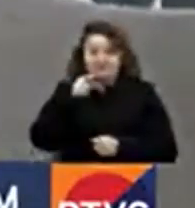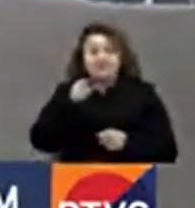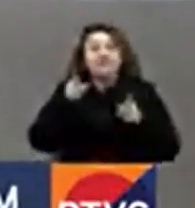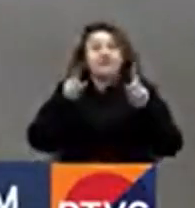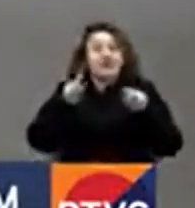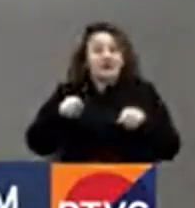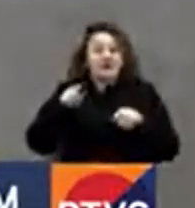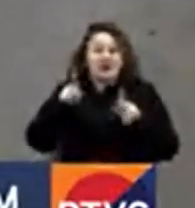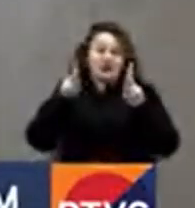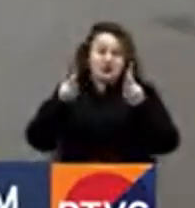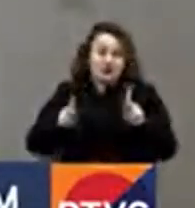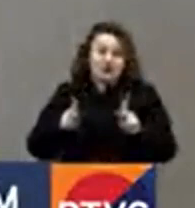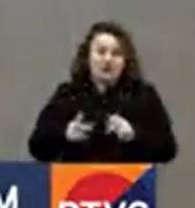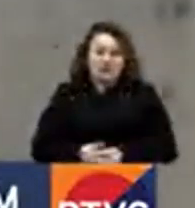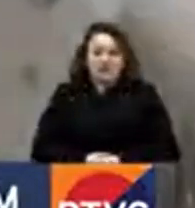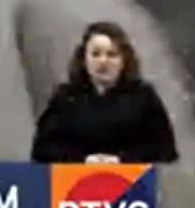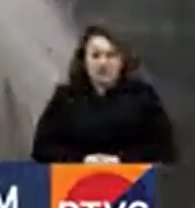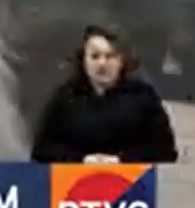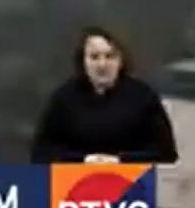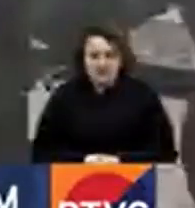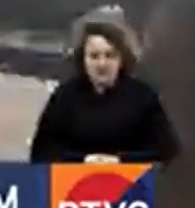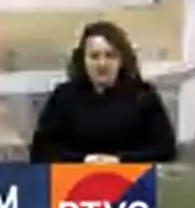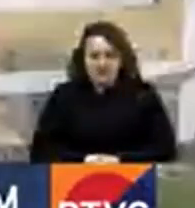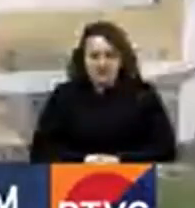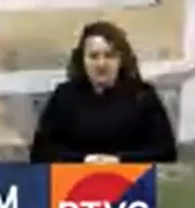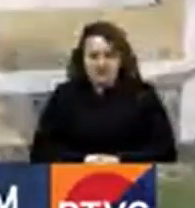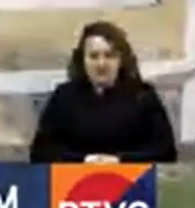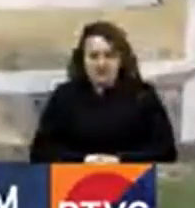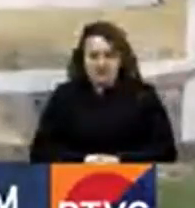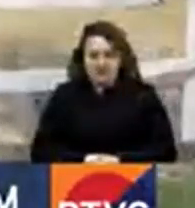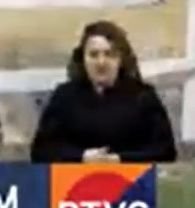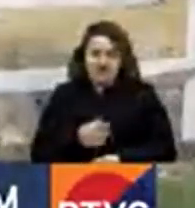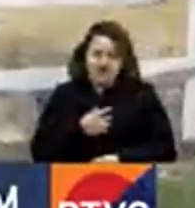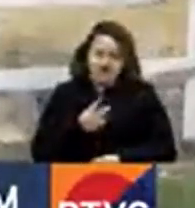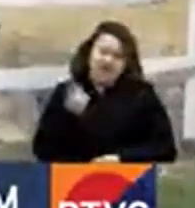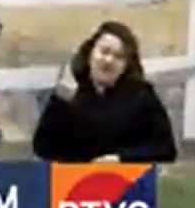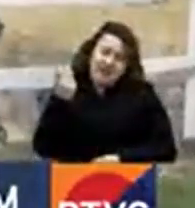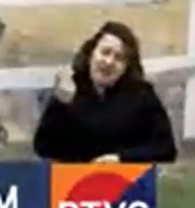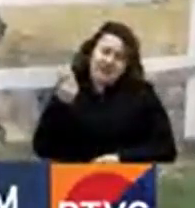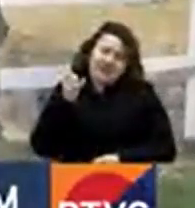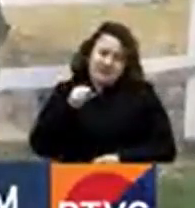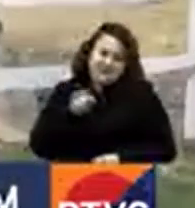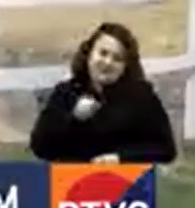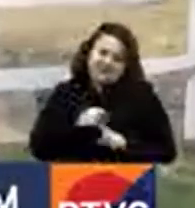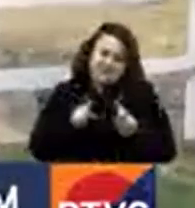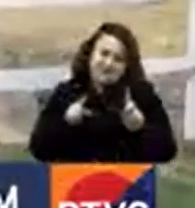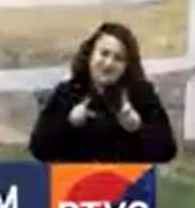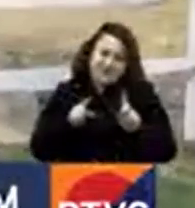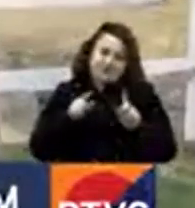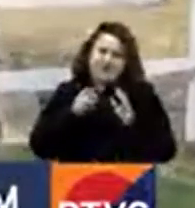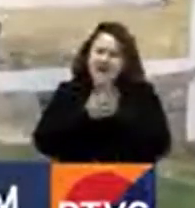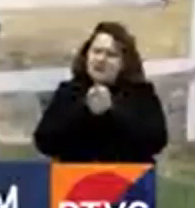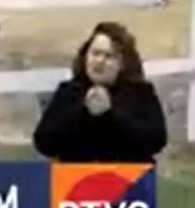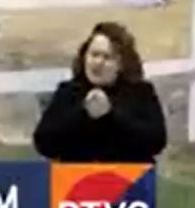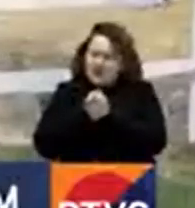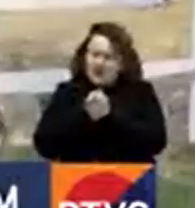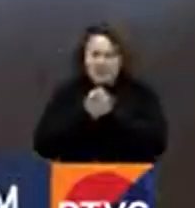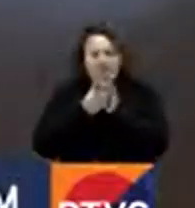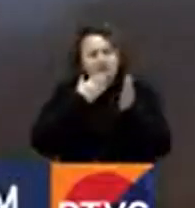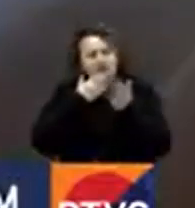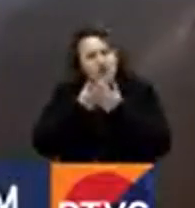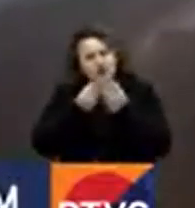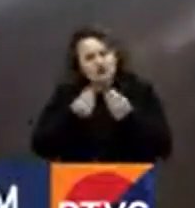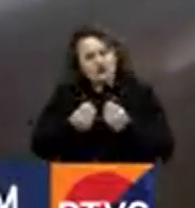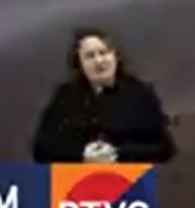merece su descanso. Y pues lo voy a extrañar, pero es mi fiel amigo y muy agradecido con él.